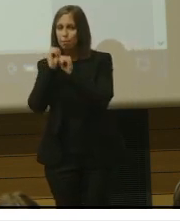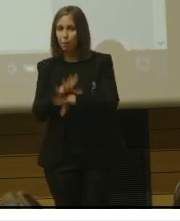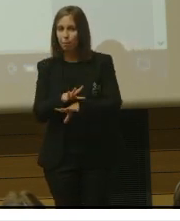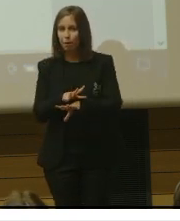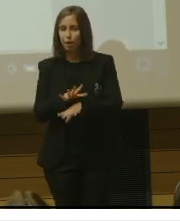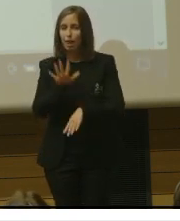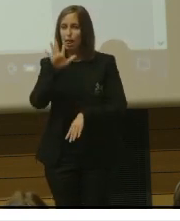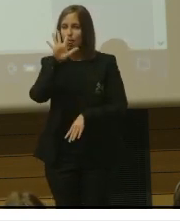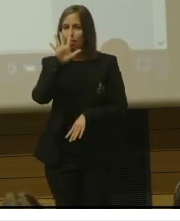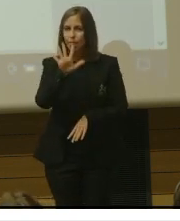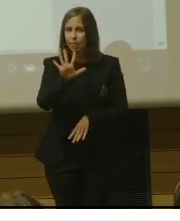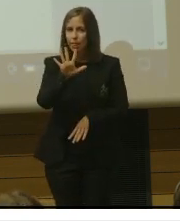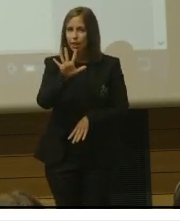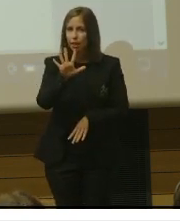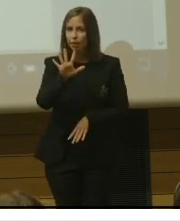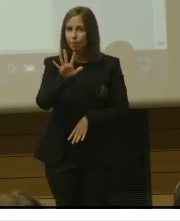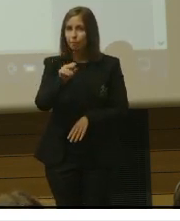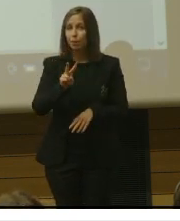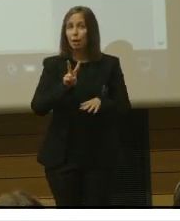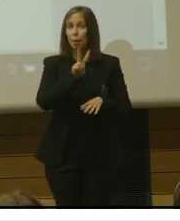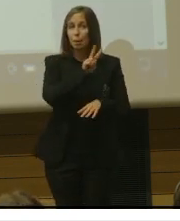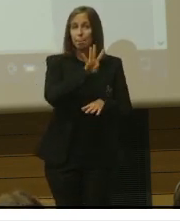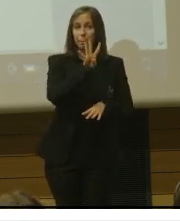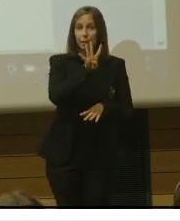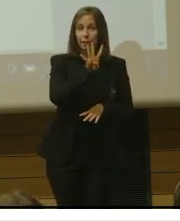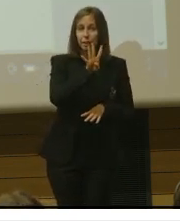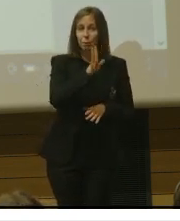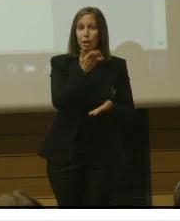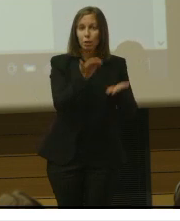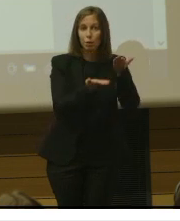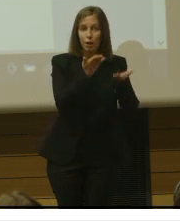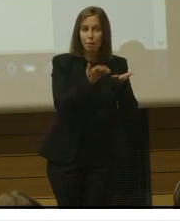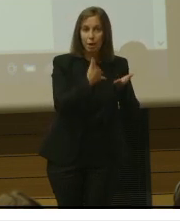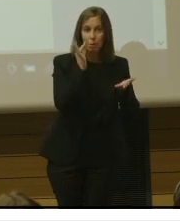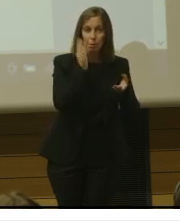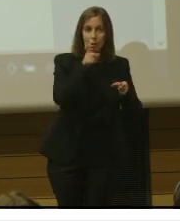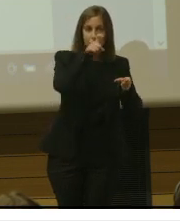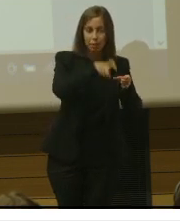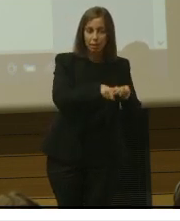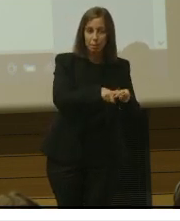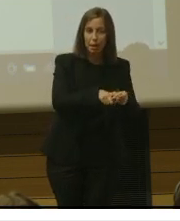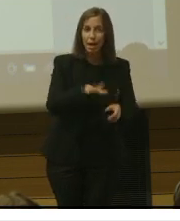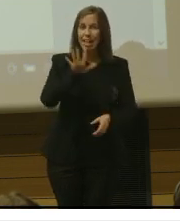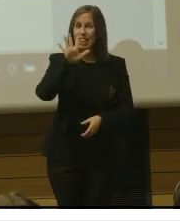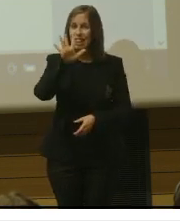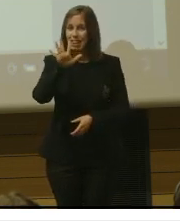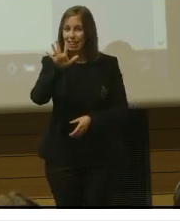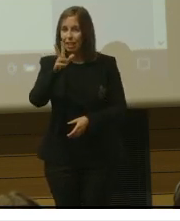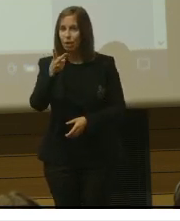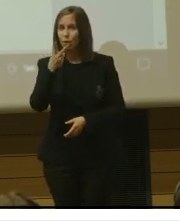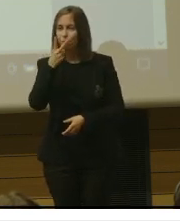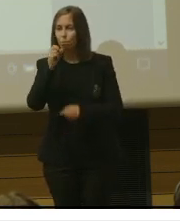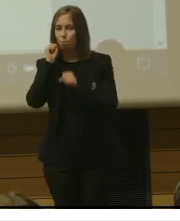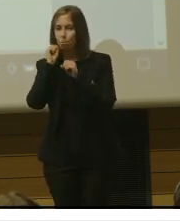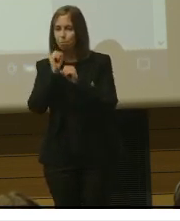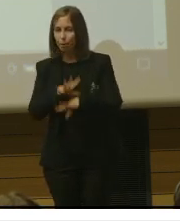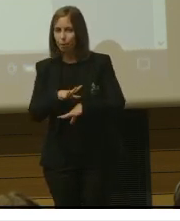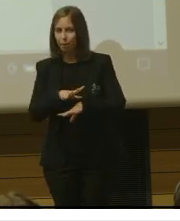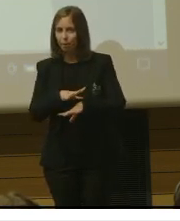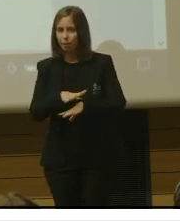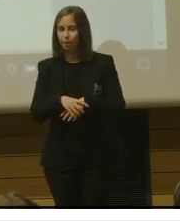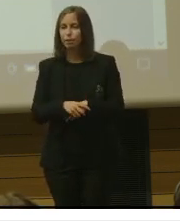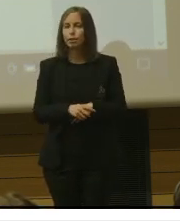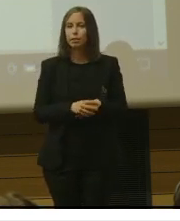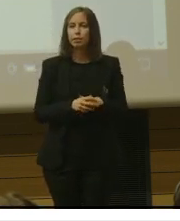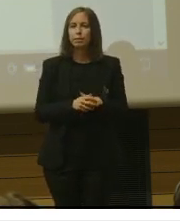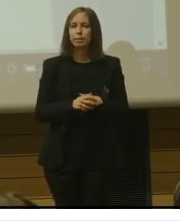de las 24 que vienen a acudir a la evaluación, 5 de esas 19 que finalizan